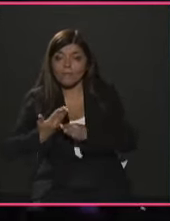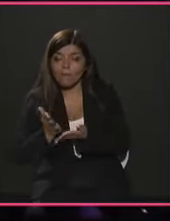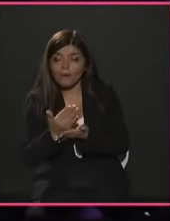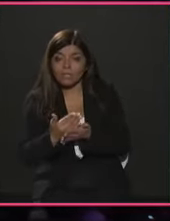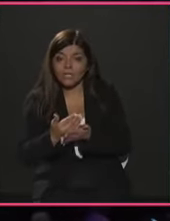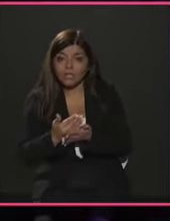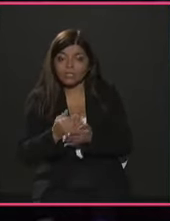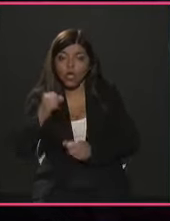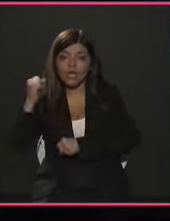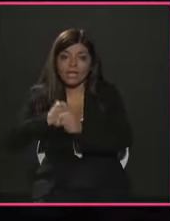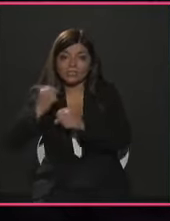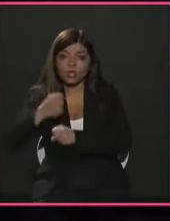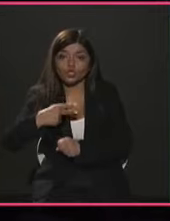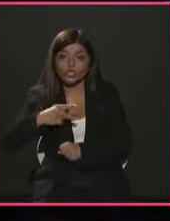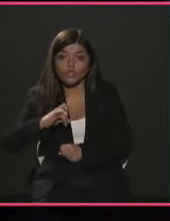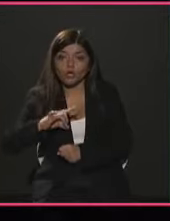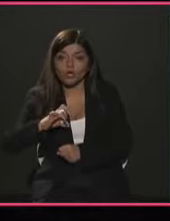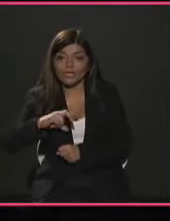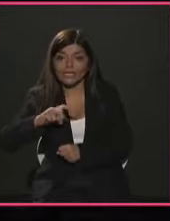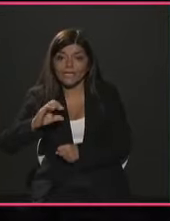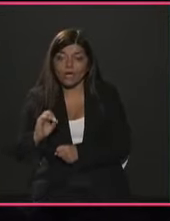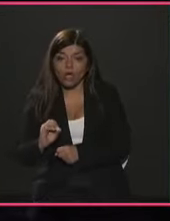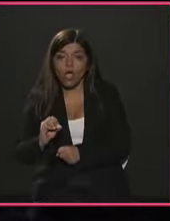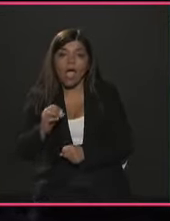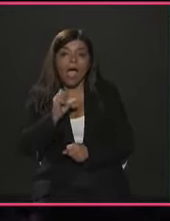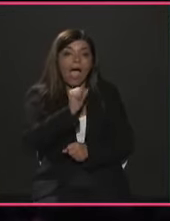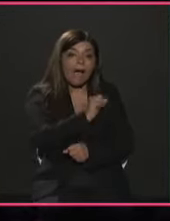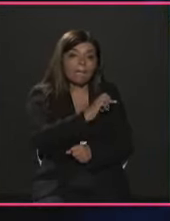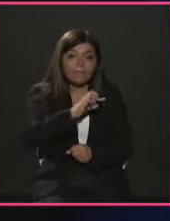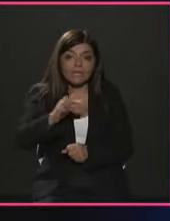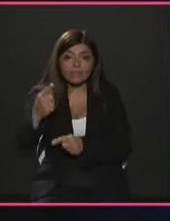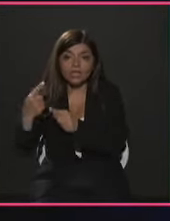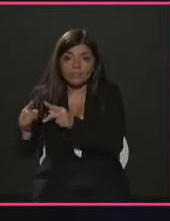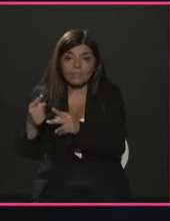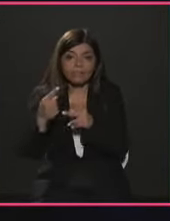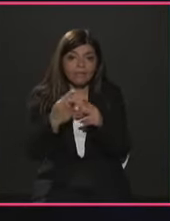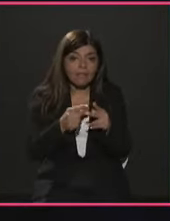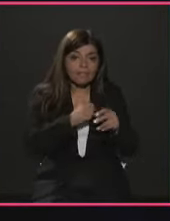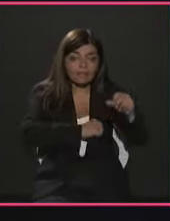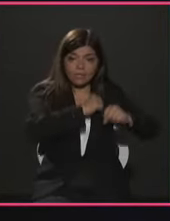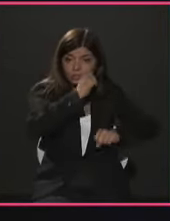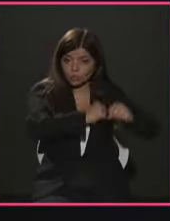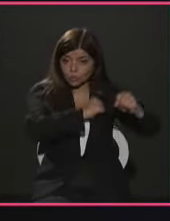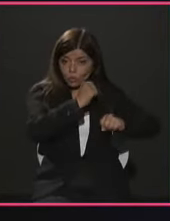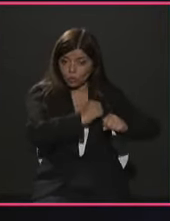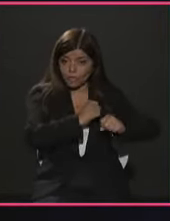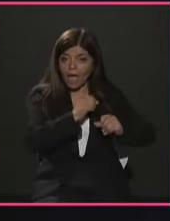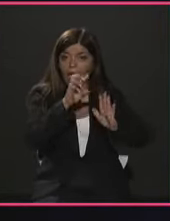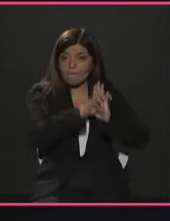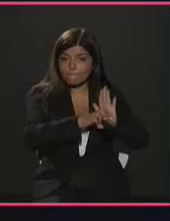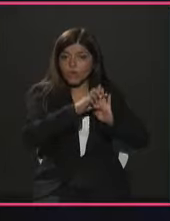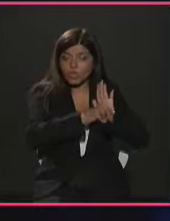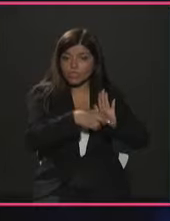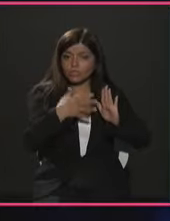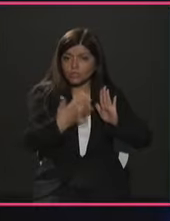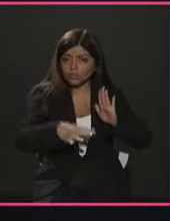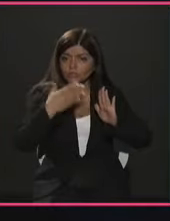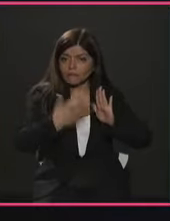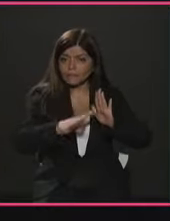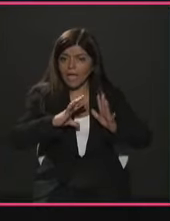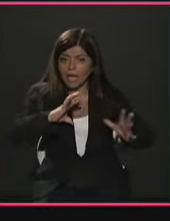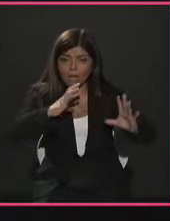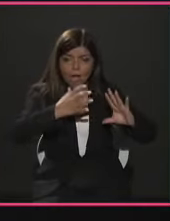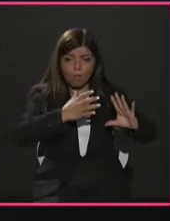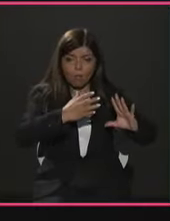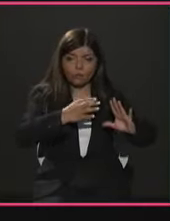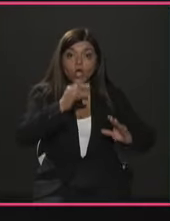desarrollar la industria se están desarrollando aplicaciones en distintos segmentos de la industria hay proyectos anunciados en todas las geografías del